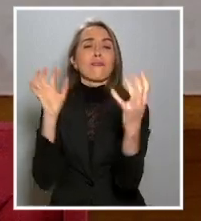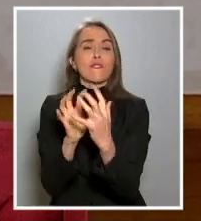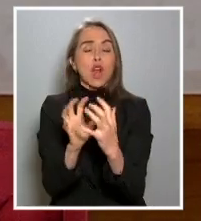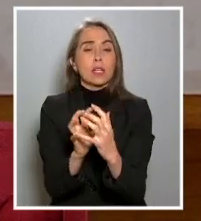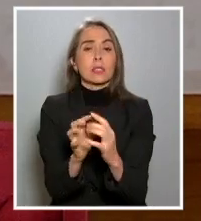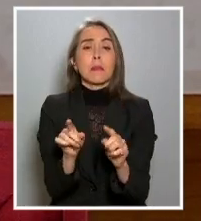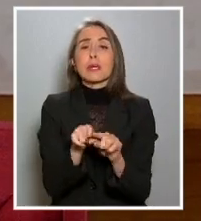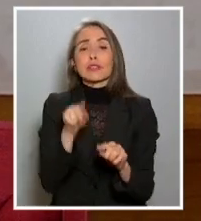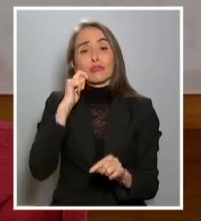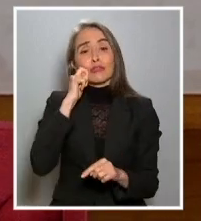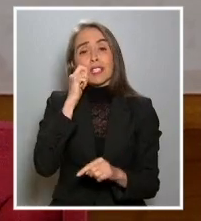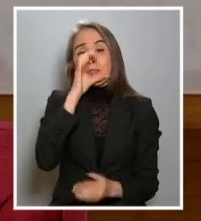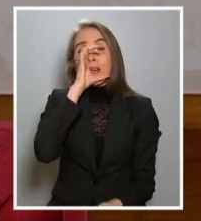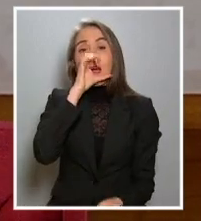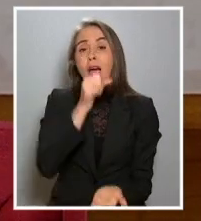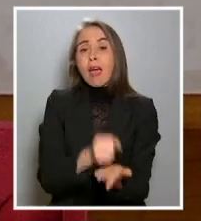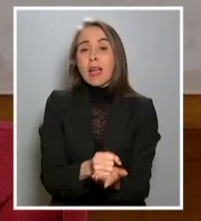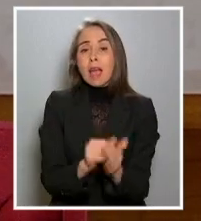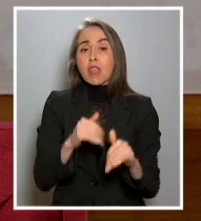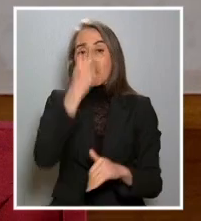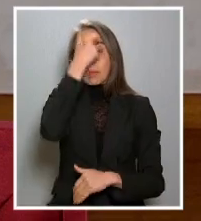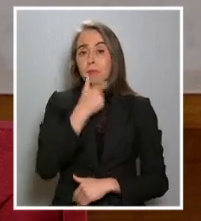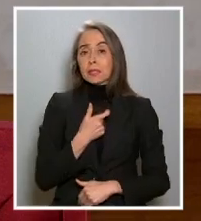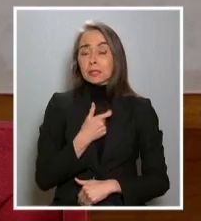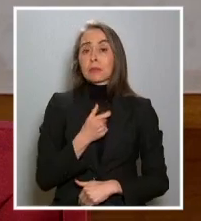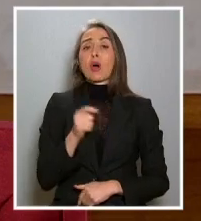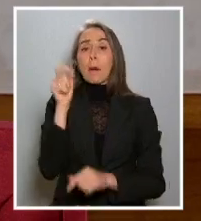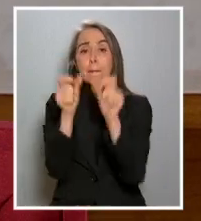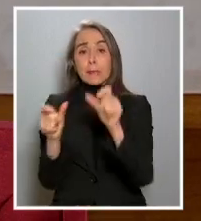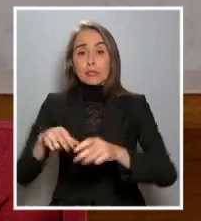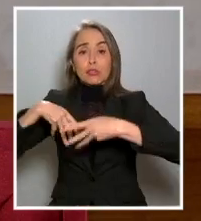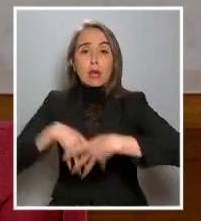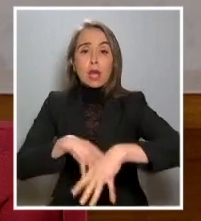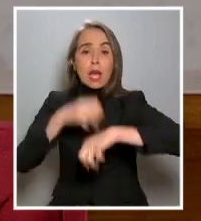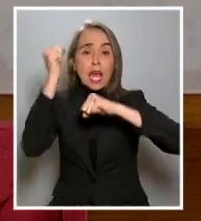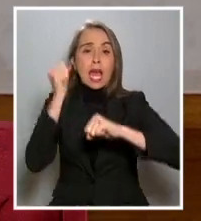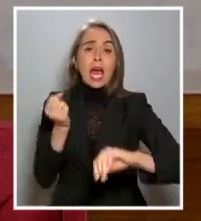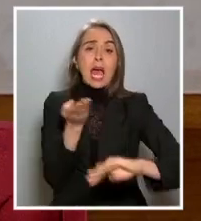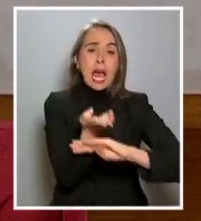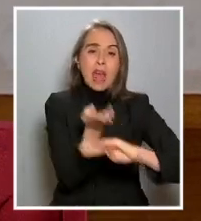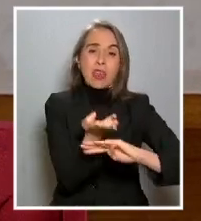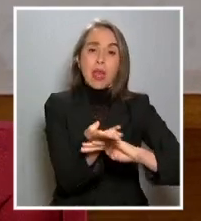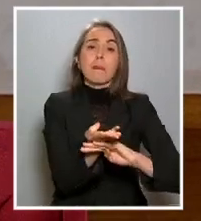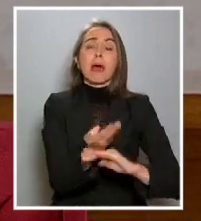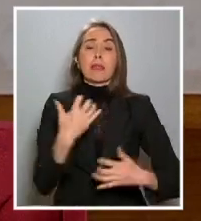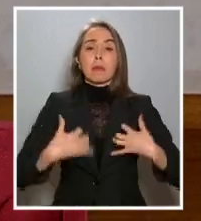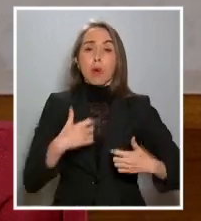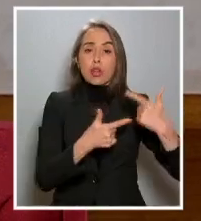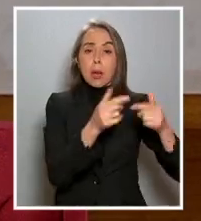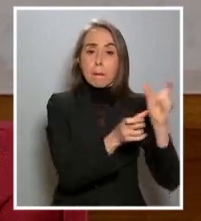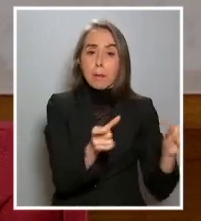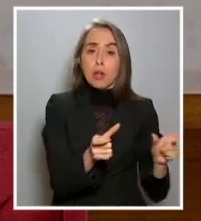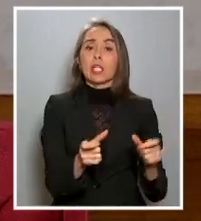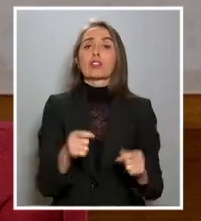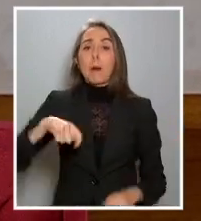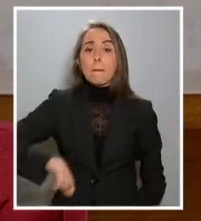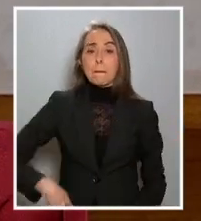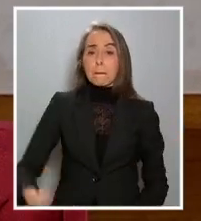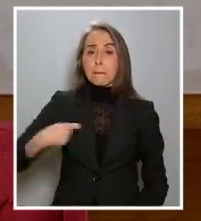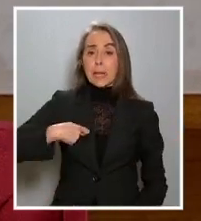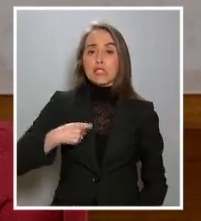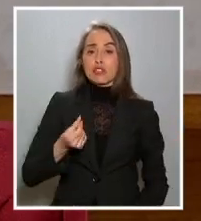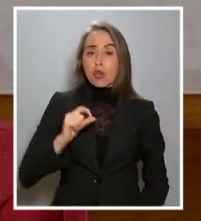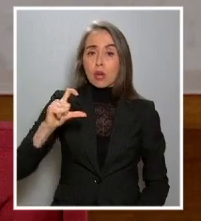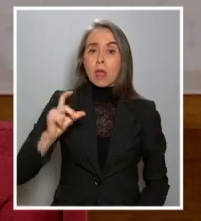ser un autoengaño. Las demandas allí expresadas, malestar con la política, pensiones dignas, mejor salud, mayor